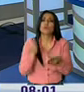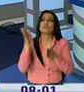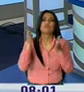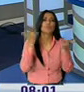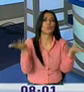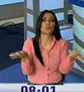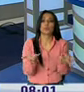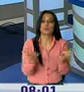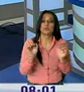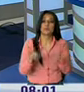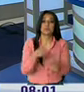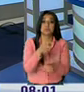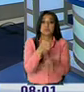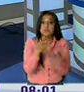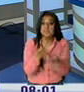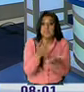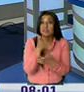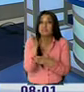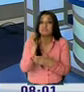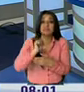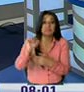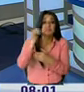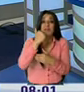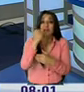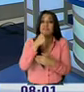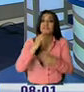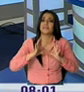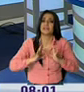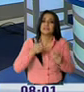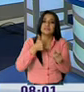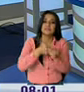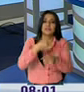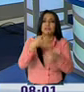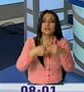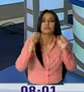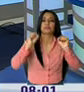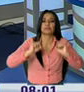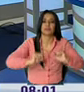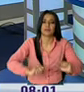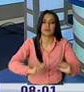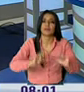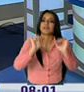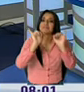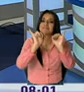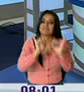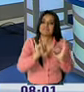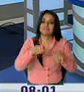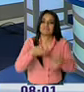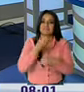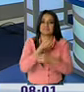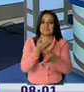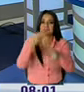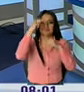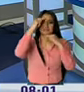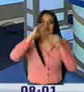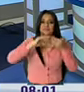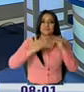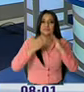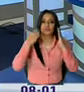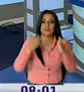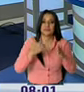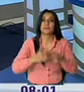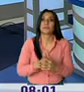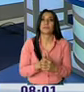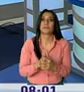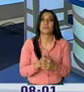opciones que ustedes pueden utilizar en este feriado cercanas a la ciudad de Quito, así que no se pierda este Noticiero de la Comunidad. Ahora, mientras tanto,